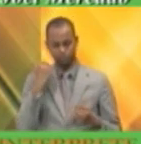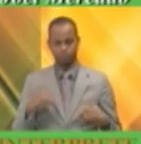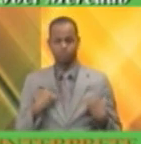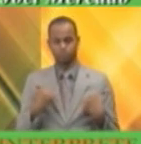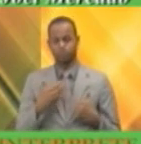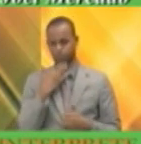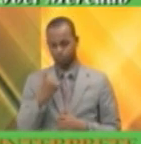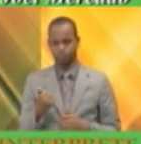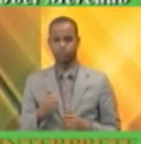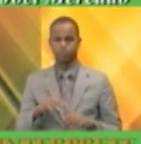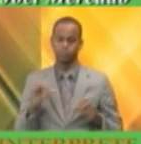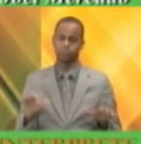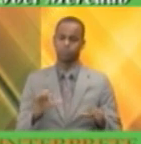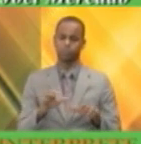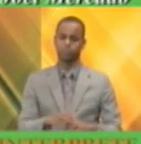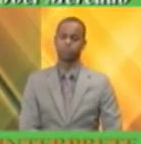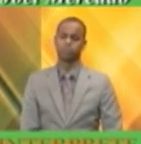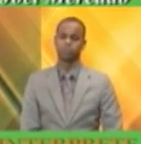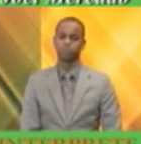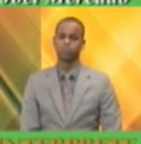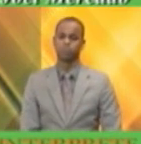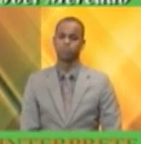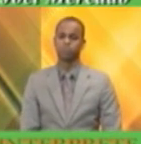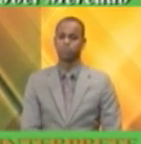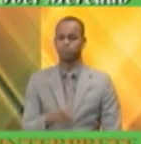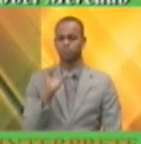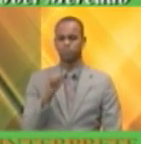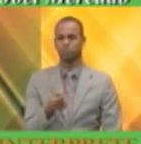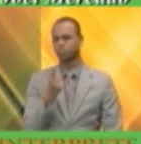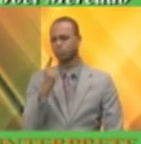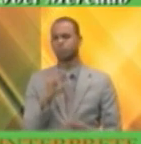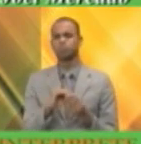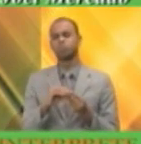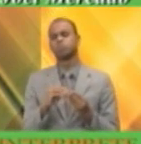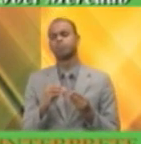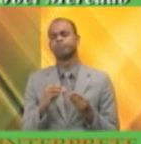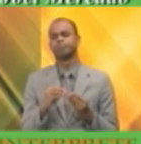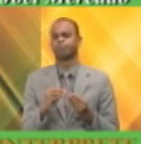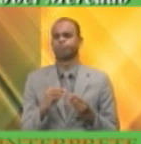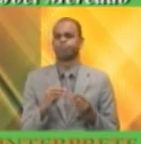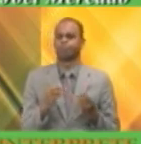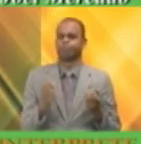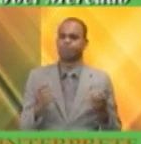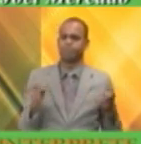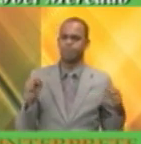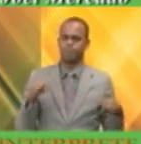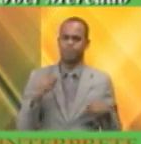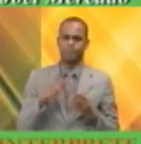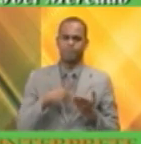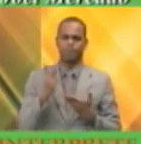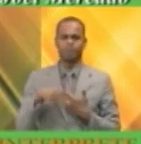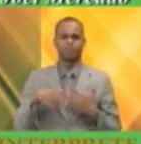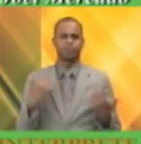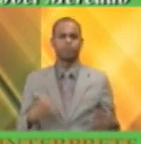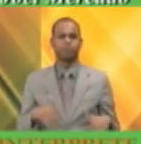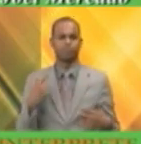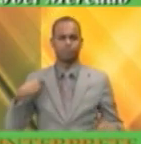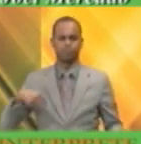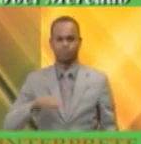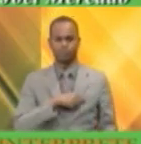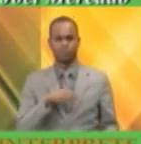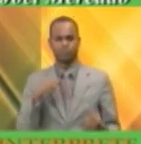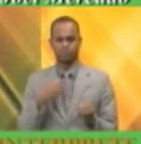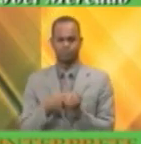mejor. Sí, sí. Mucho mejor. ¿Sabes que hay un fenómeno que se da en estos programas que nosotros apoyamos en